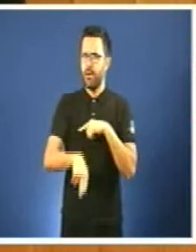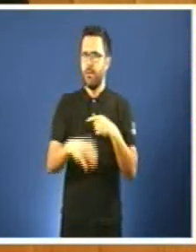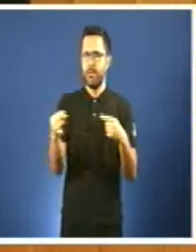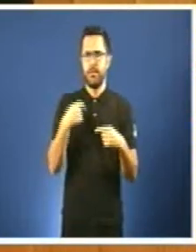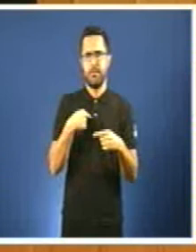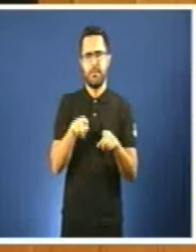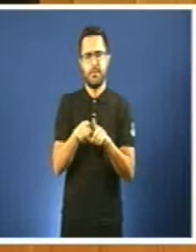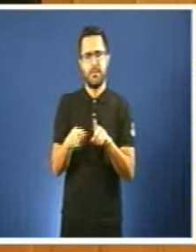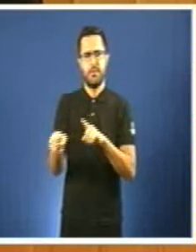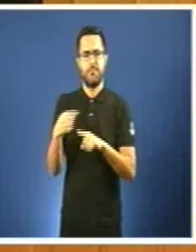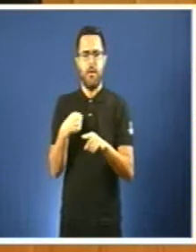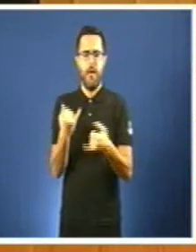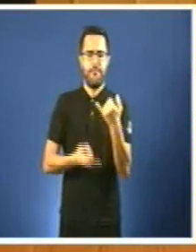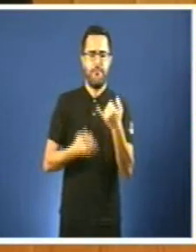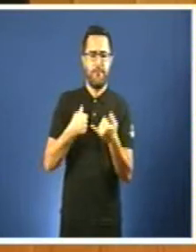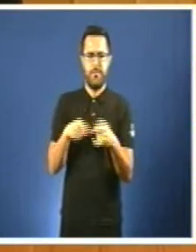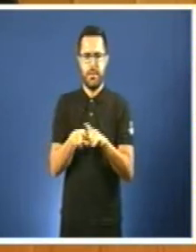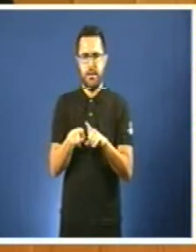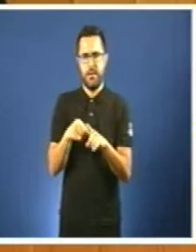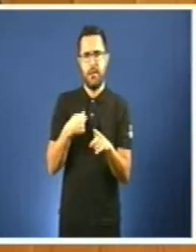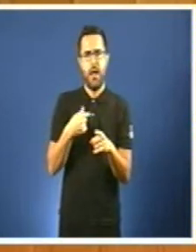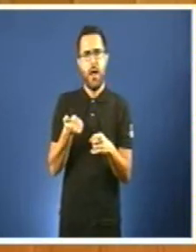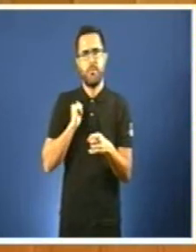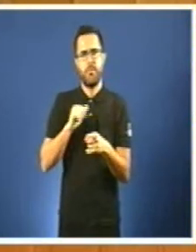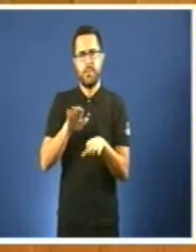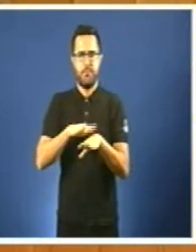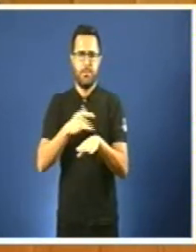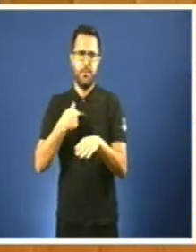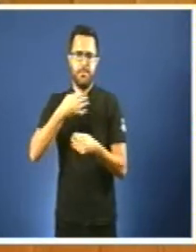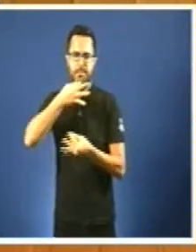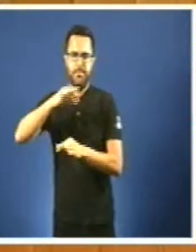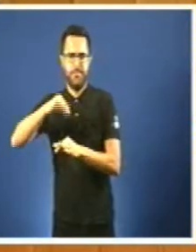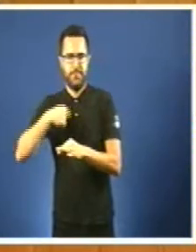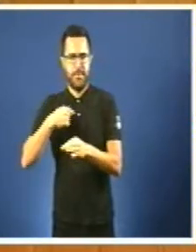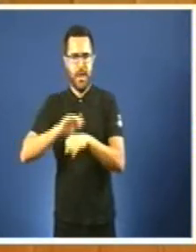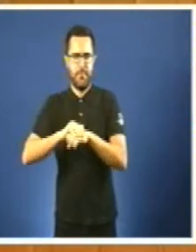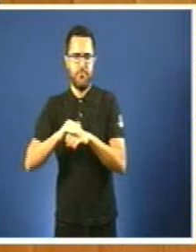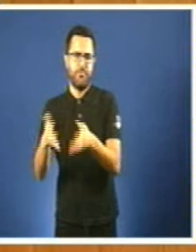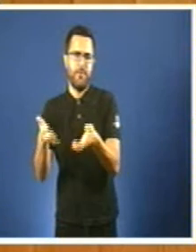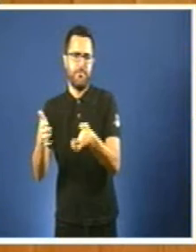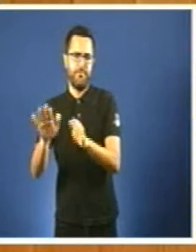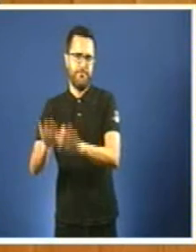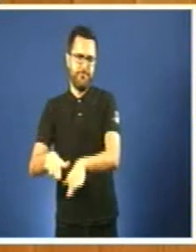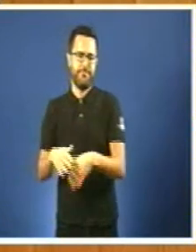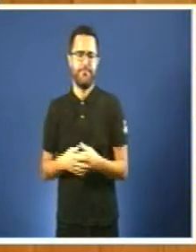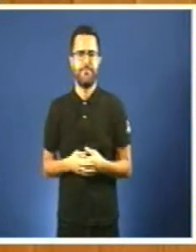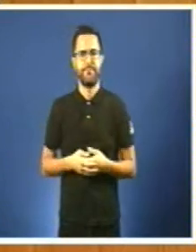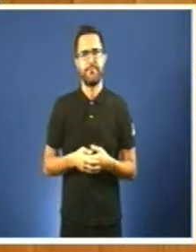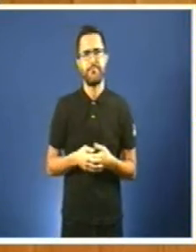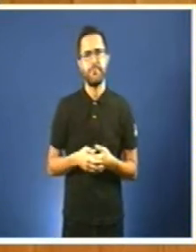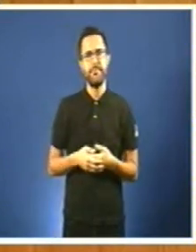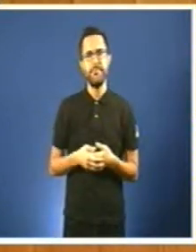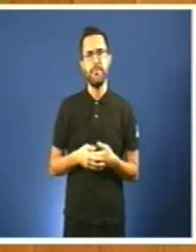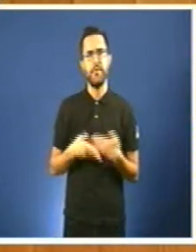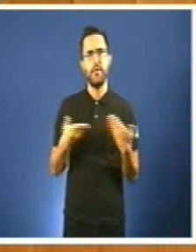influencias campe ás súas anchas. Señor Feijóo, está disposto vostede a iniciar un proceso de revisión